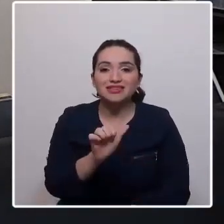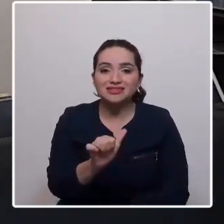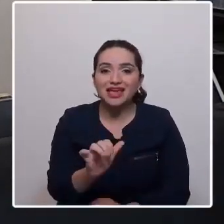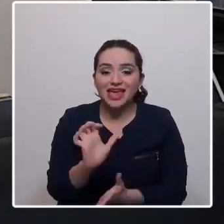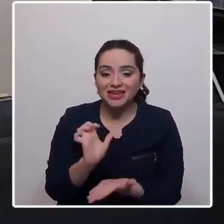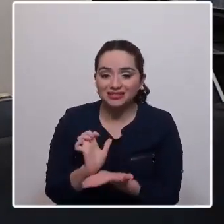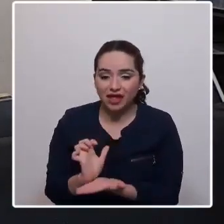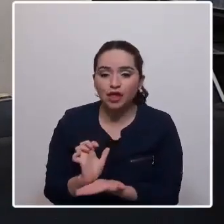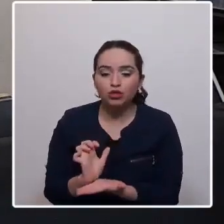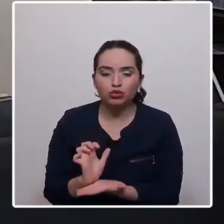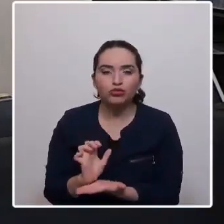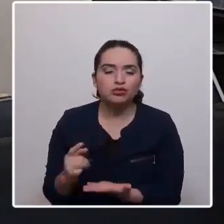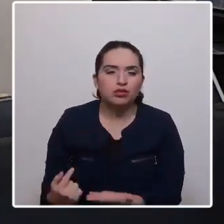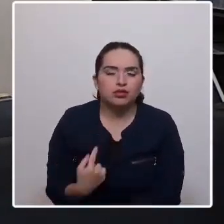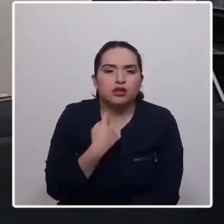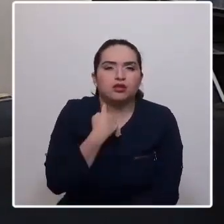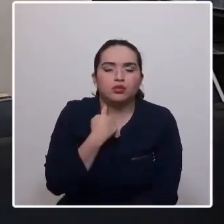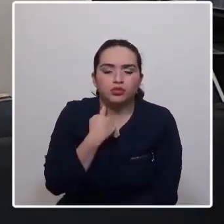Estado por daños,